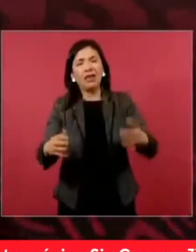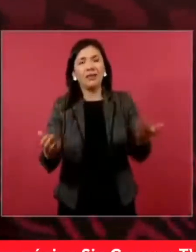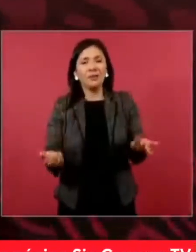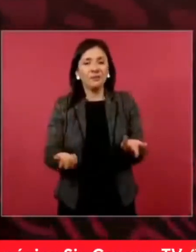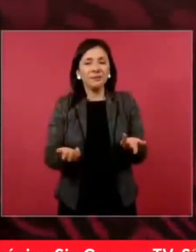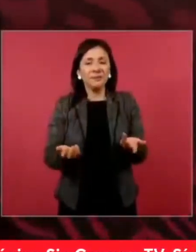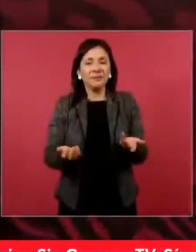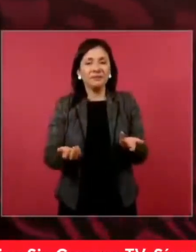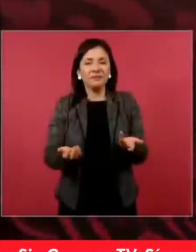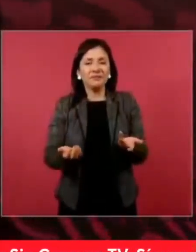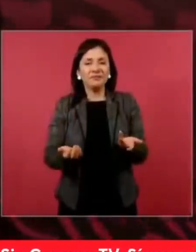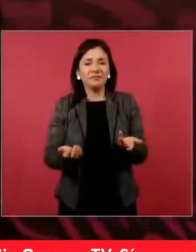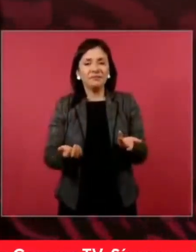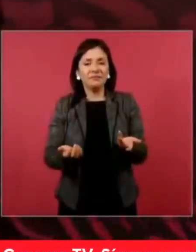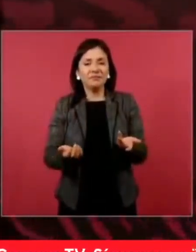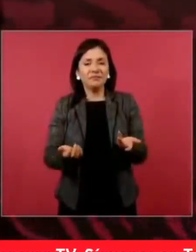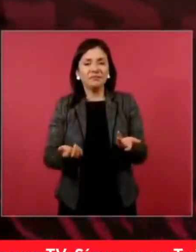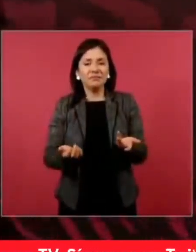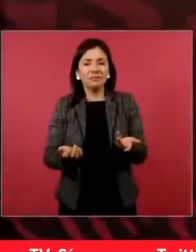Agarran